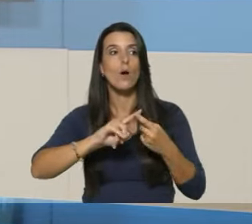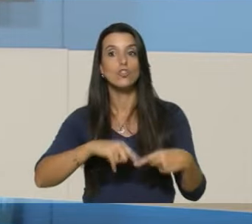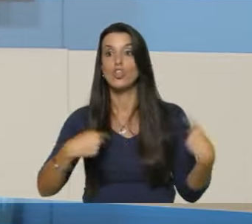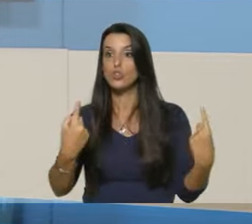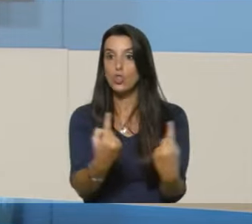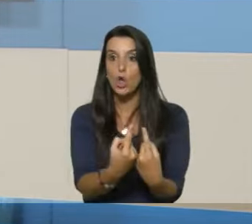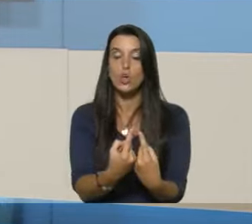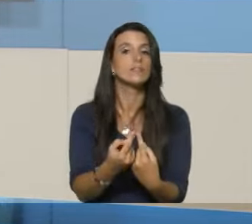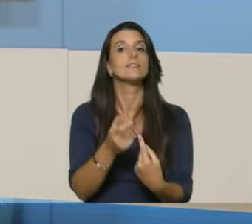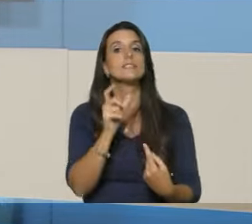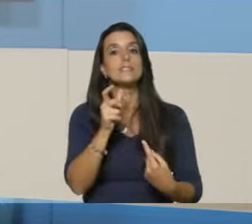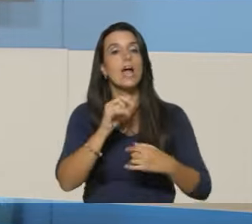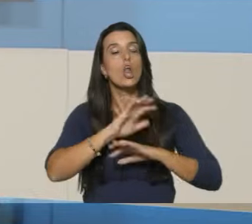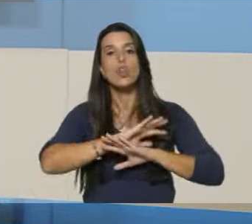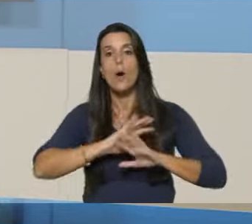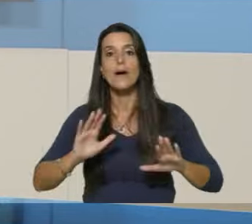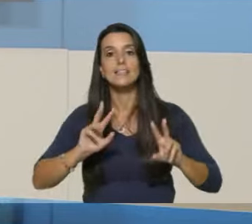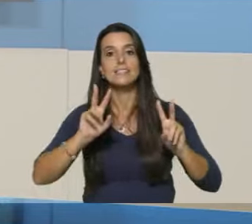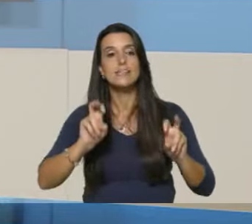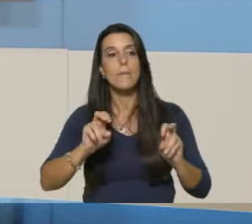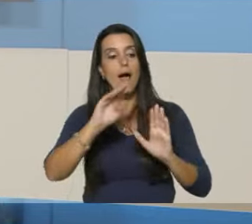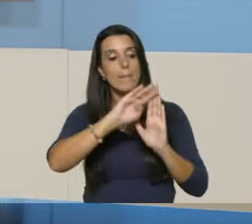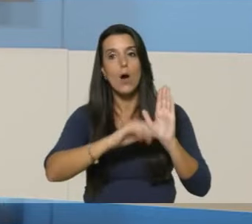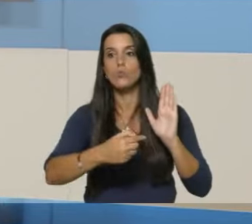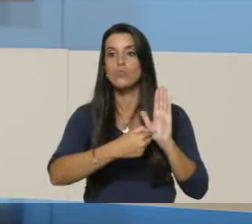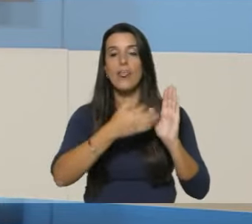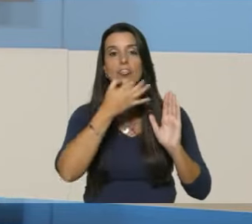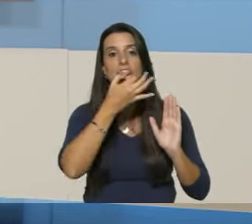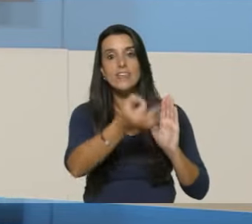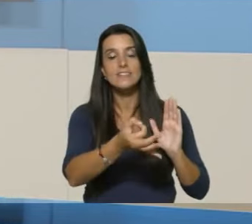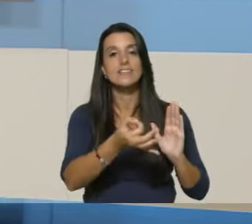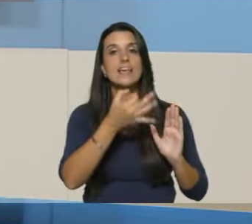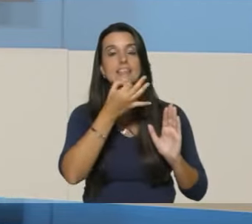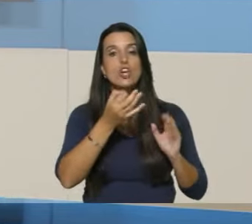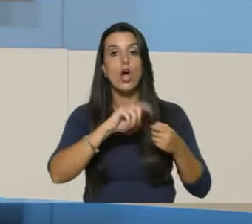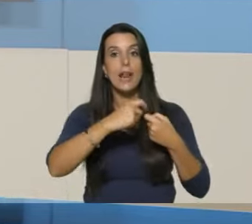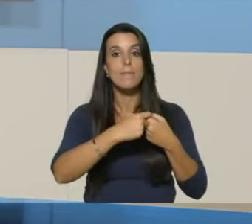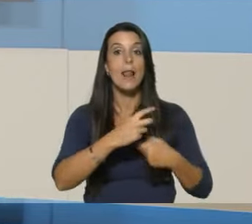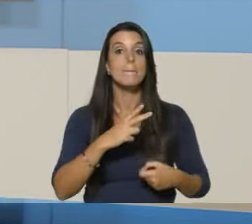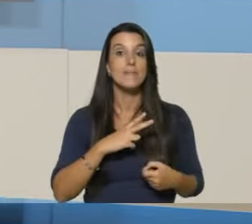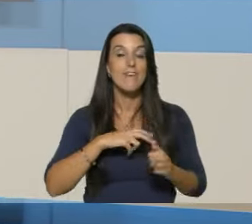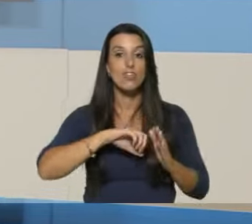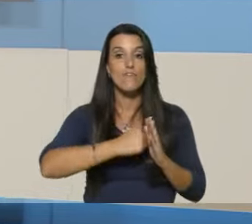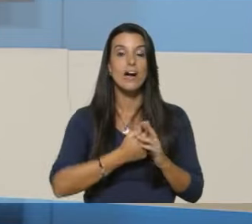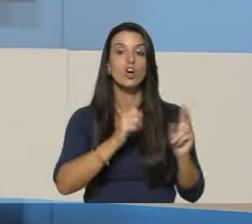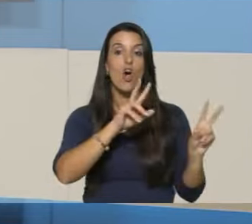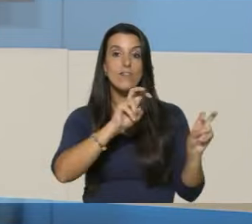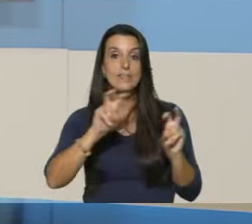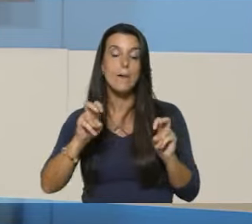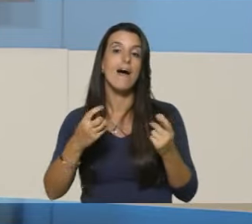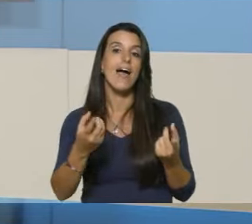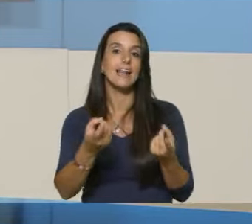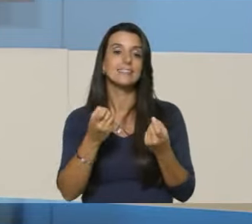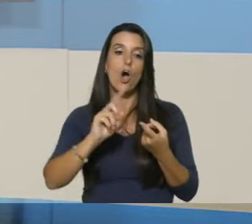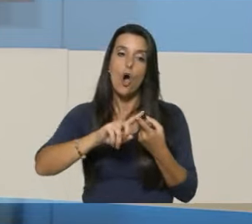significa que se deje de aplicar las pautas que allí están establecidas según la gremial de bancos privados hay varios temas que deben ser